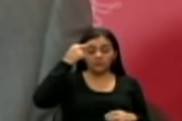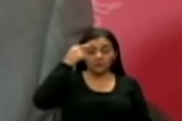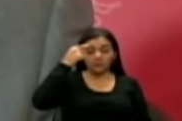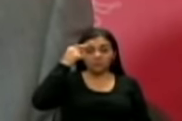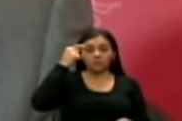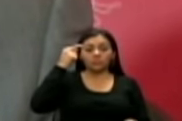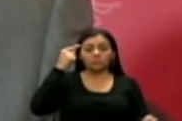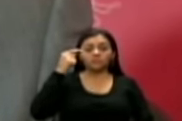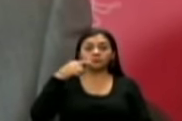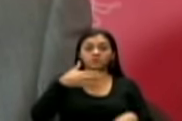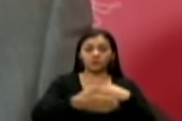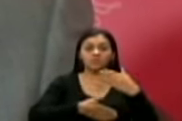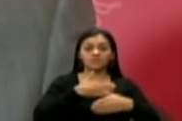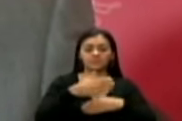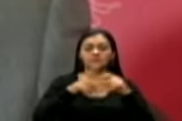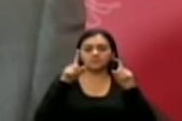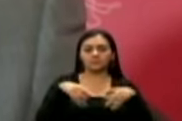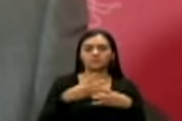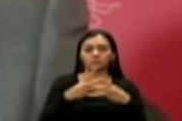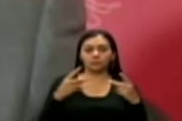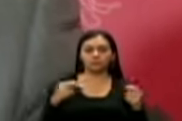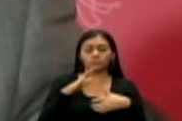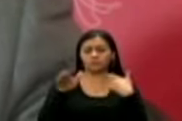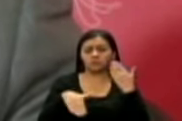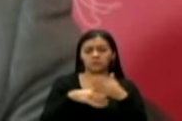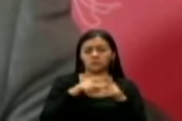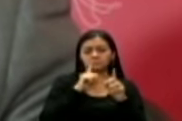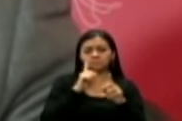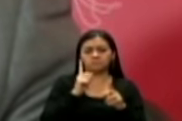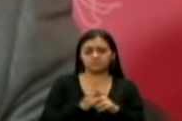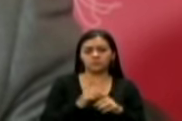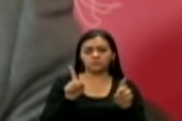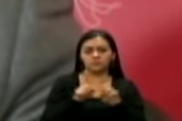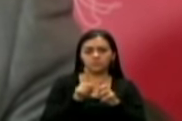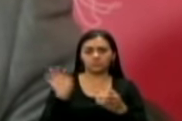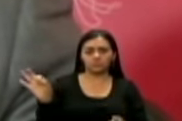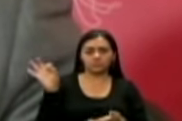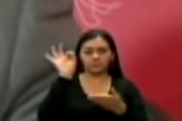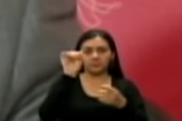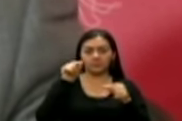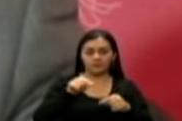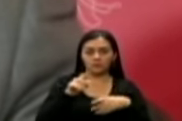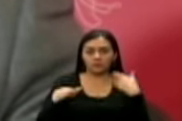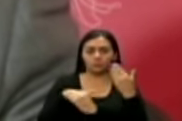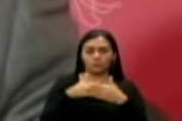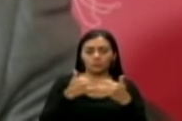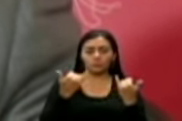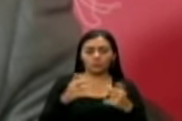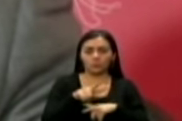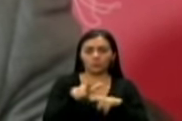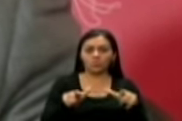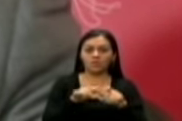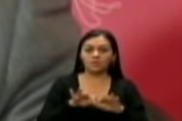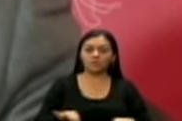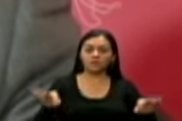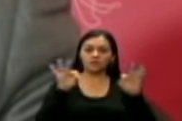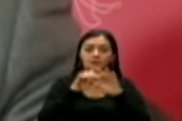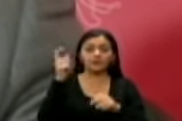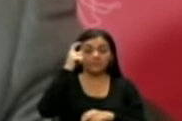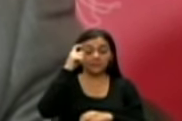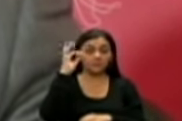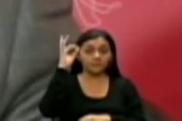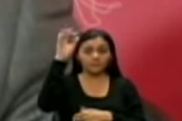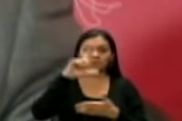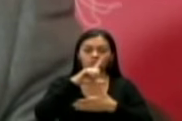progresistas para enfrentarlas. Entonces están todos de alguna manera representados acá y es un espacio fundamental para pensar el